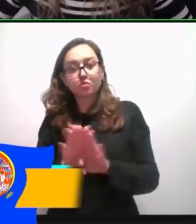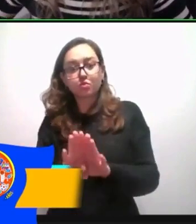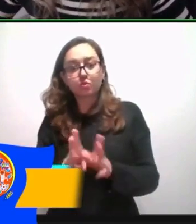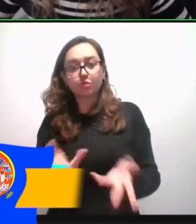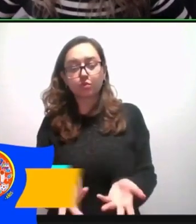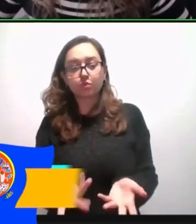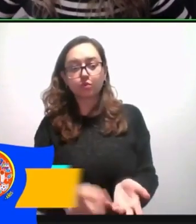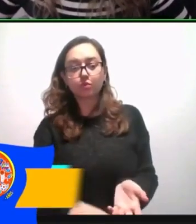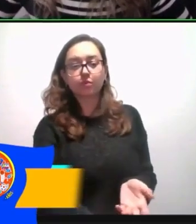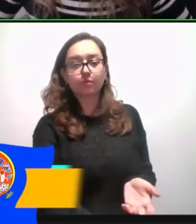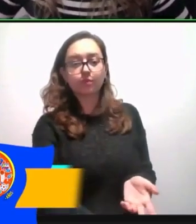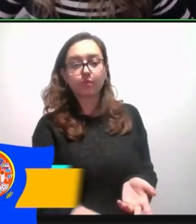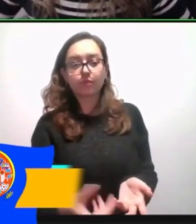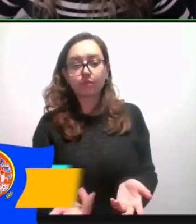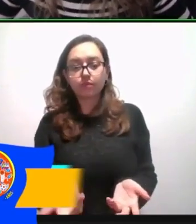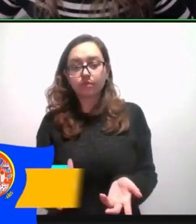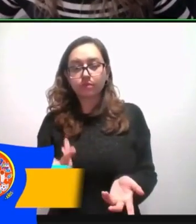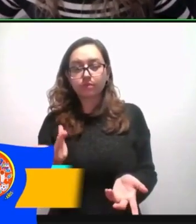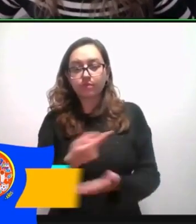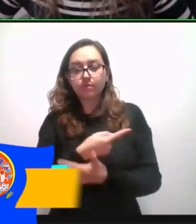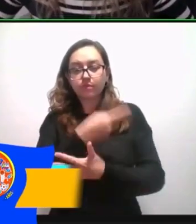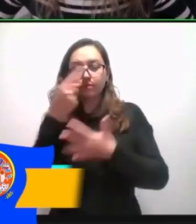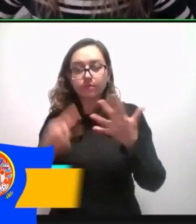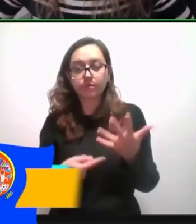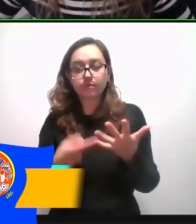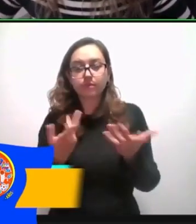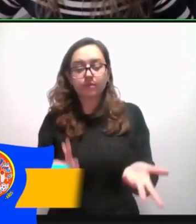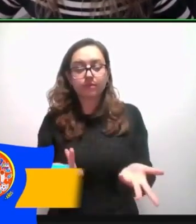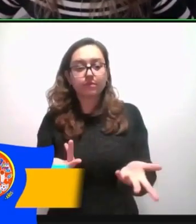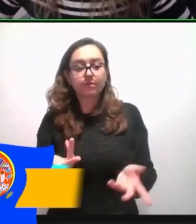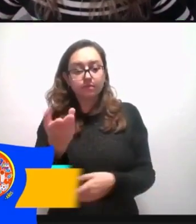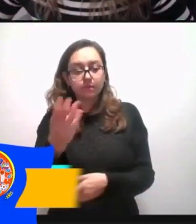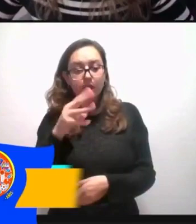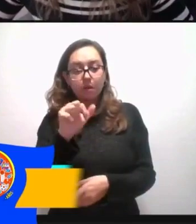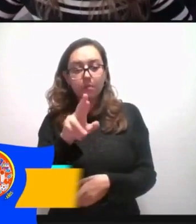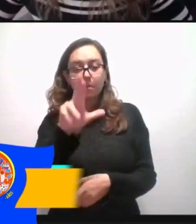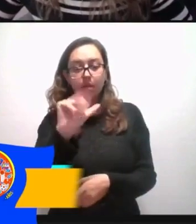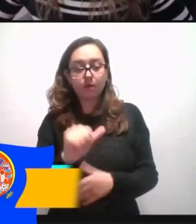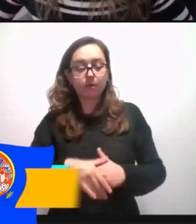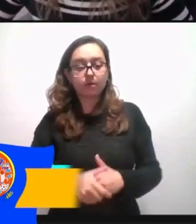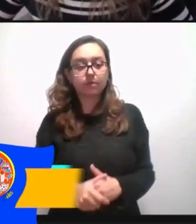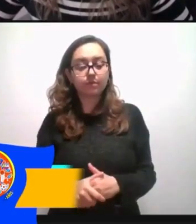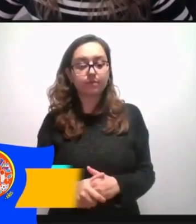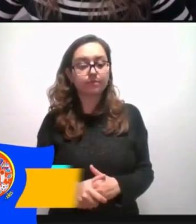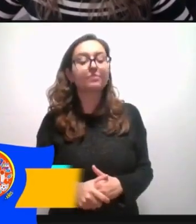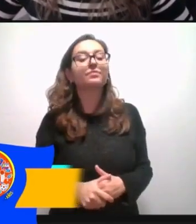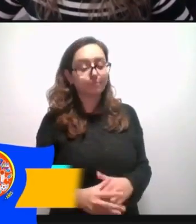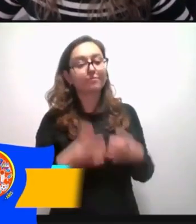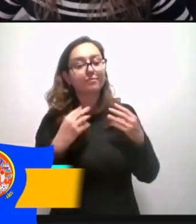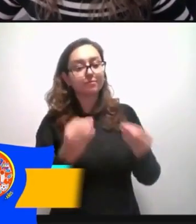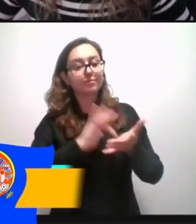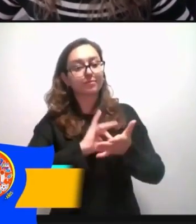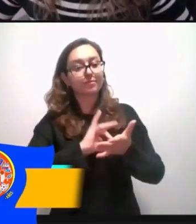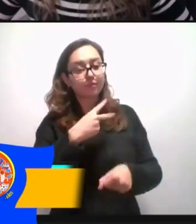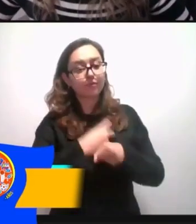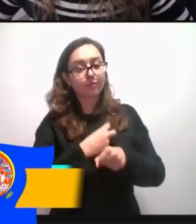compañera. Doctora Maura. Sí, muchas gracias nuevamente por la invitación. Y como bien